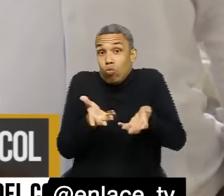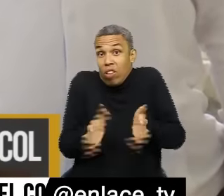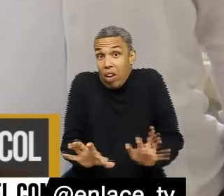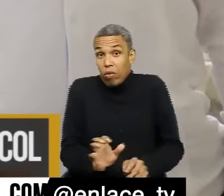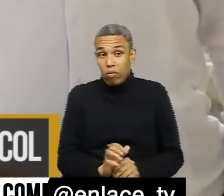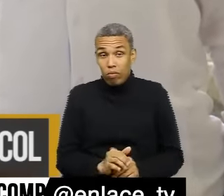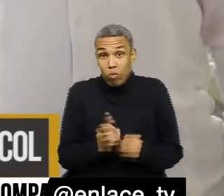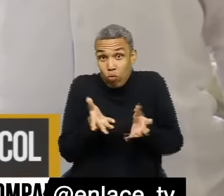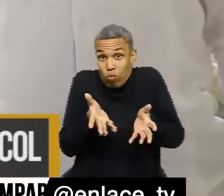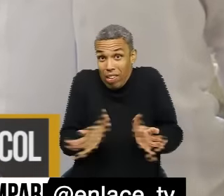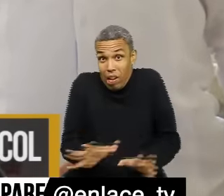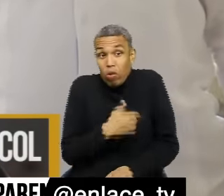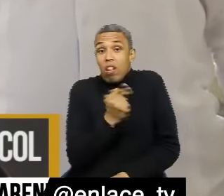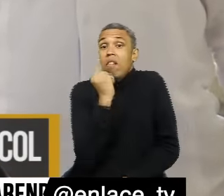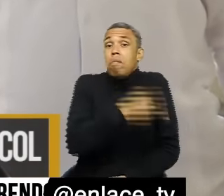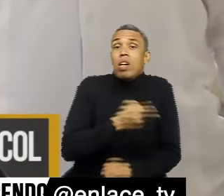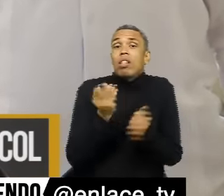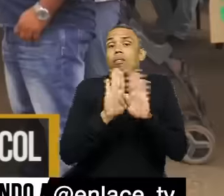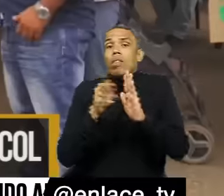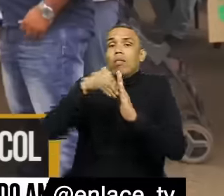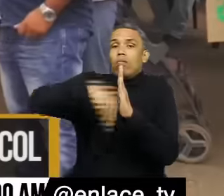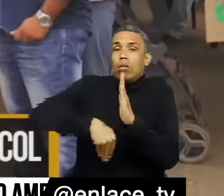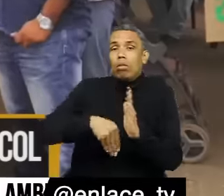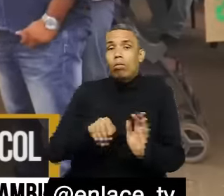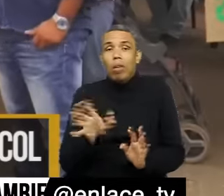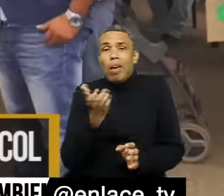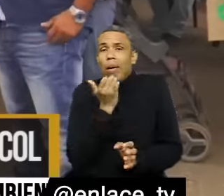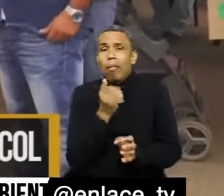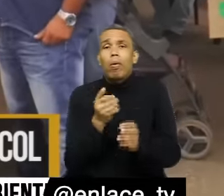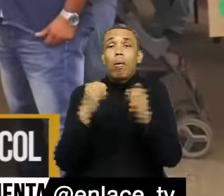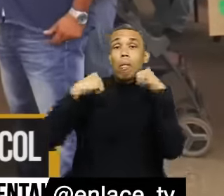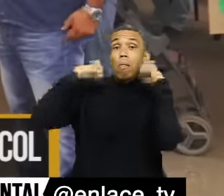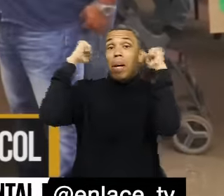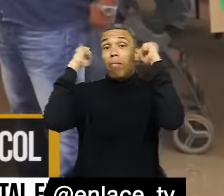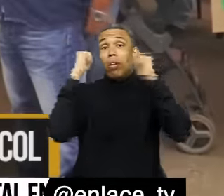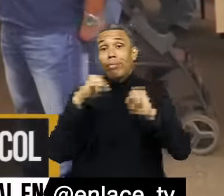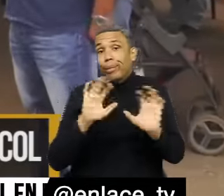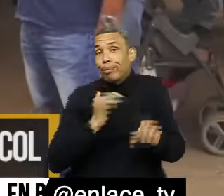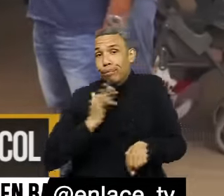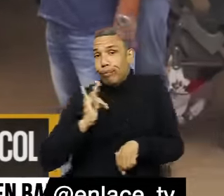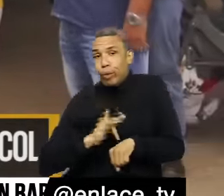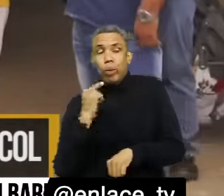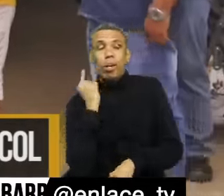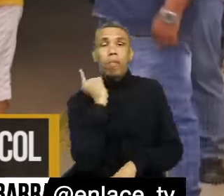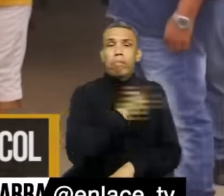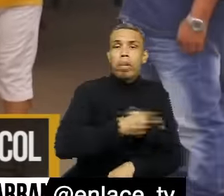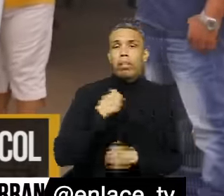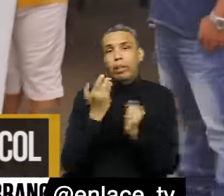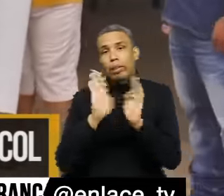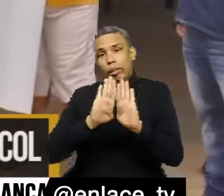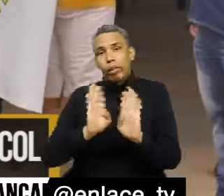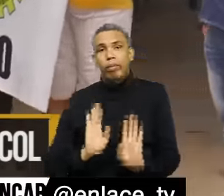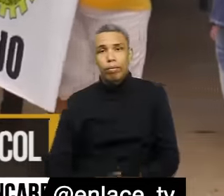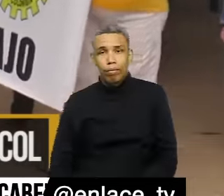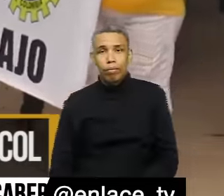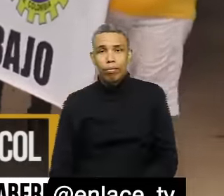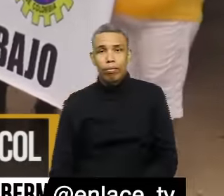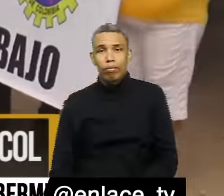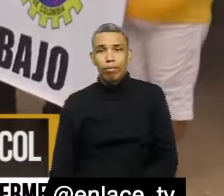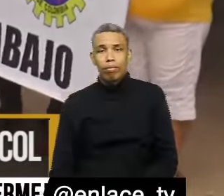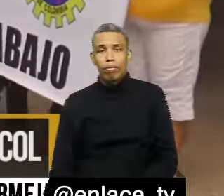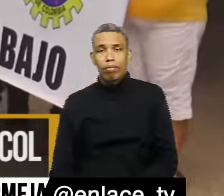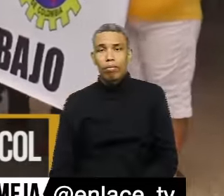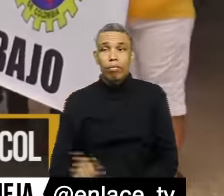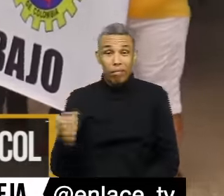del departamento, pero si la gente no trabaja, ¿qué más se tiene que hacer? Contundente y enérgico en su pronunciamiento, el gobernador de Santander también agregó que continúan